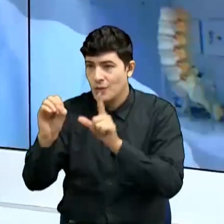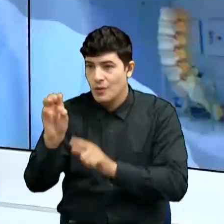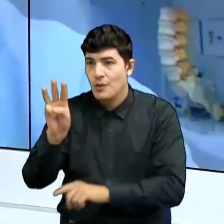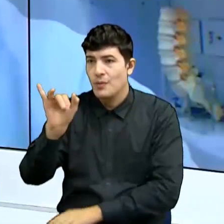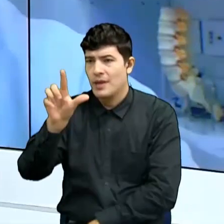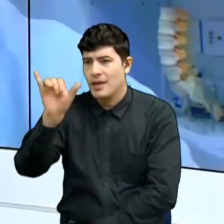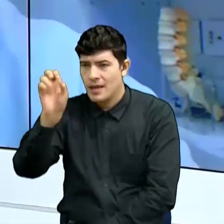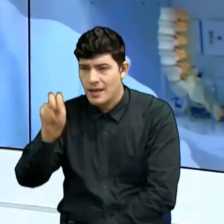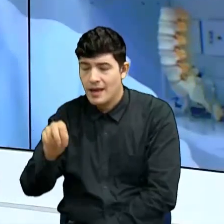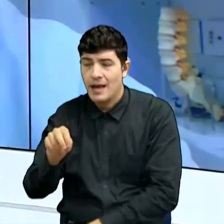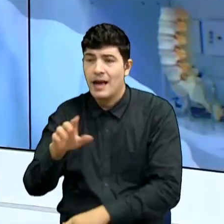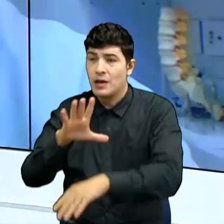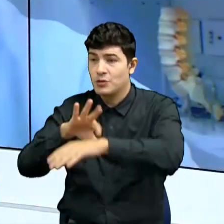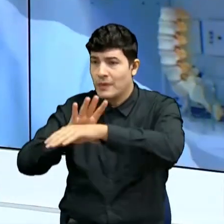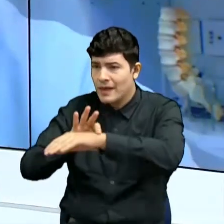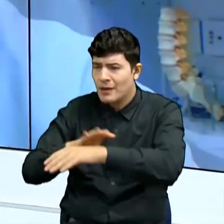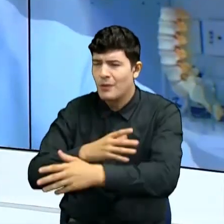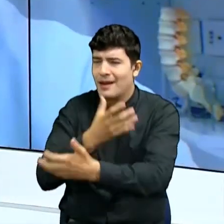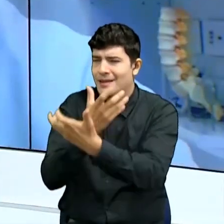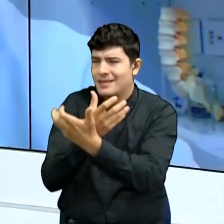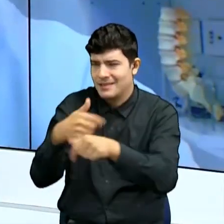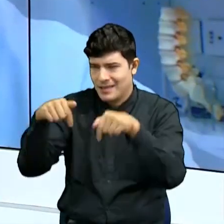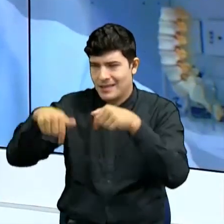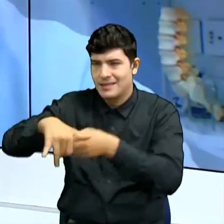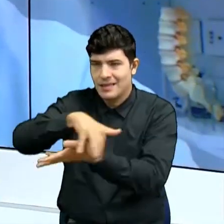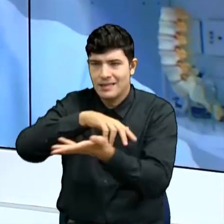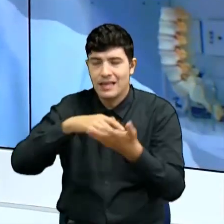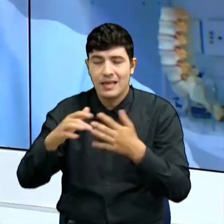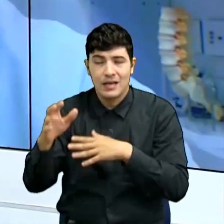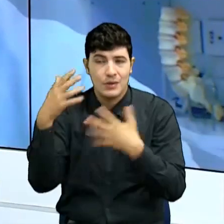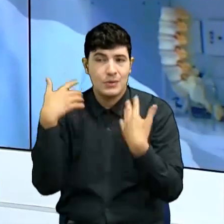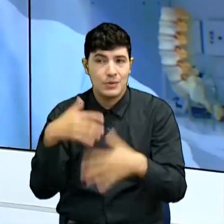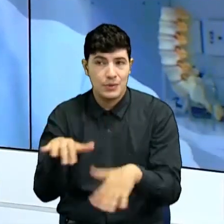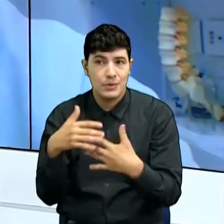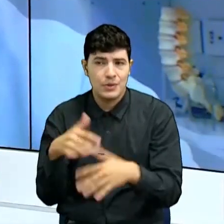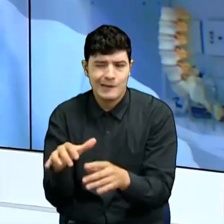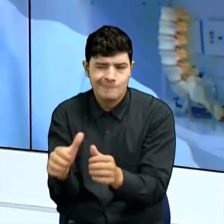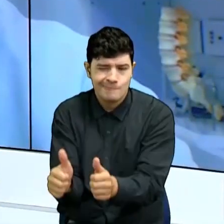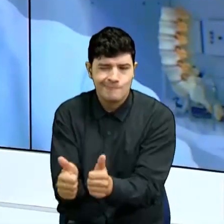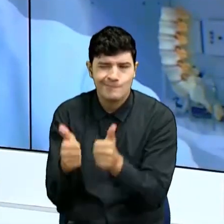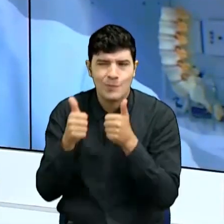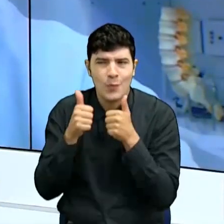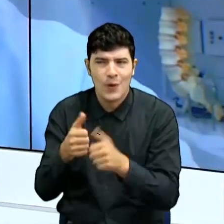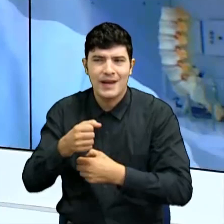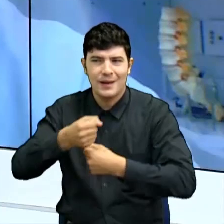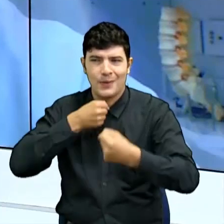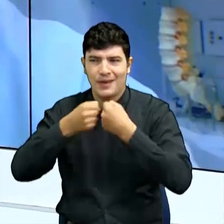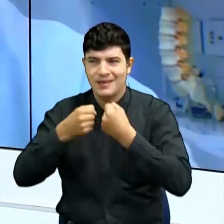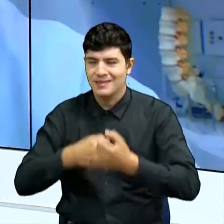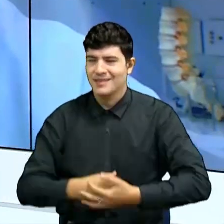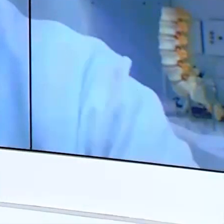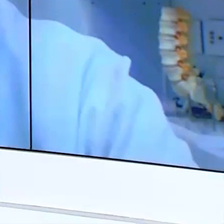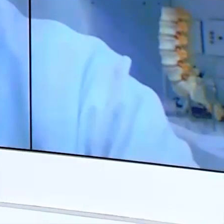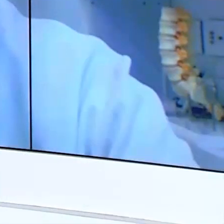los médicos, a la ciencia en esta zona del país por dar estas buenas noticias en medio de la pandemia.